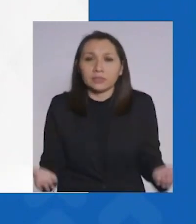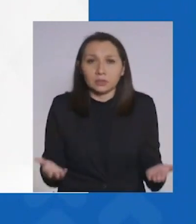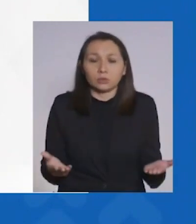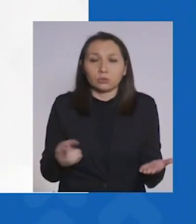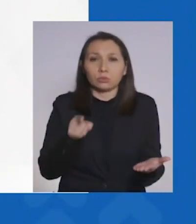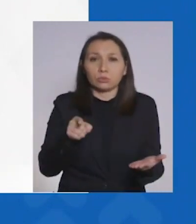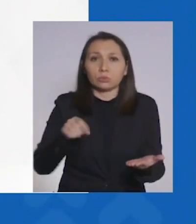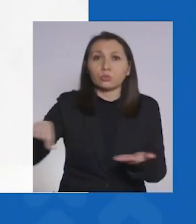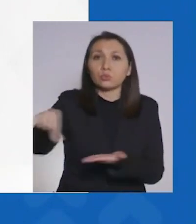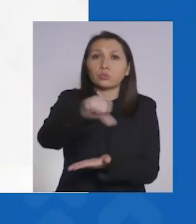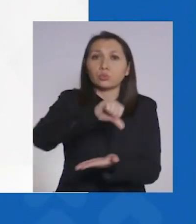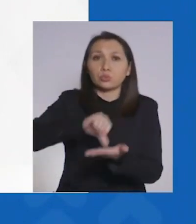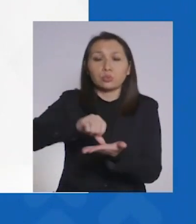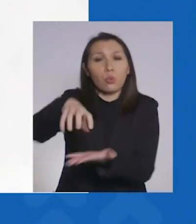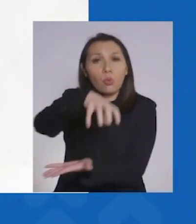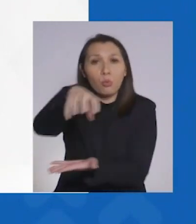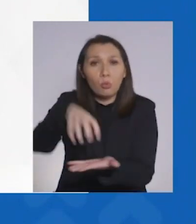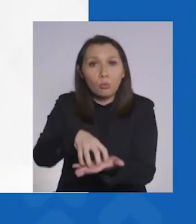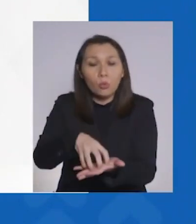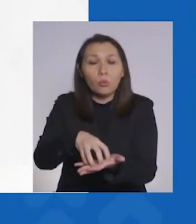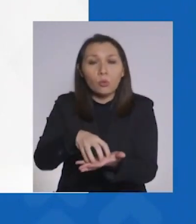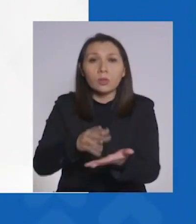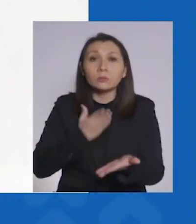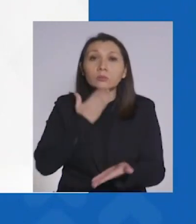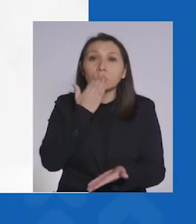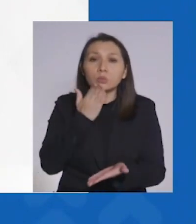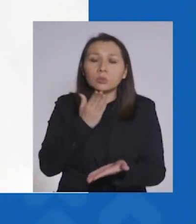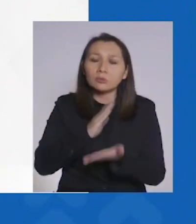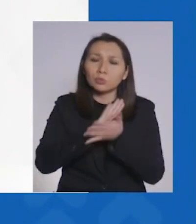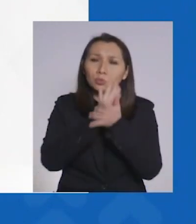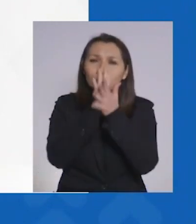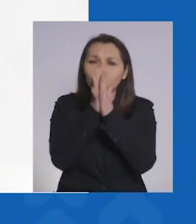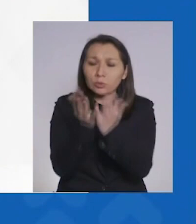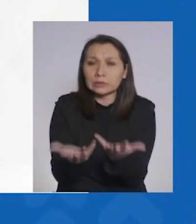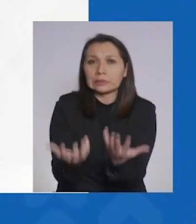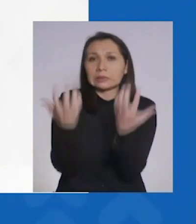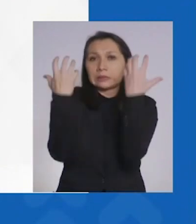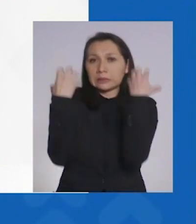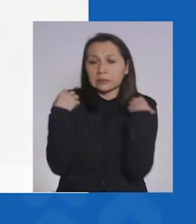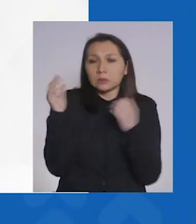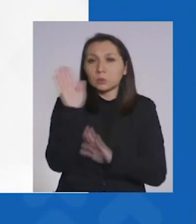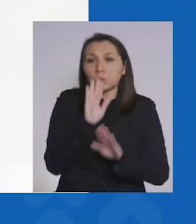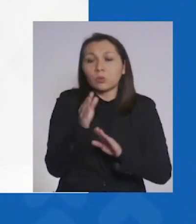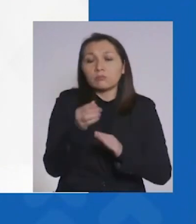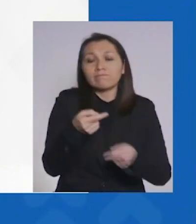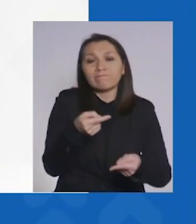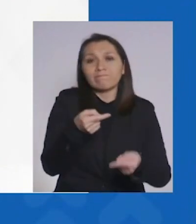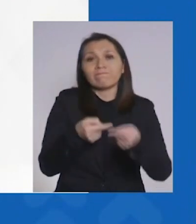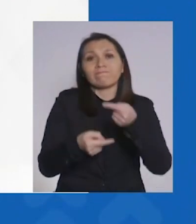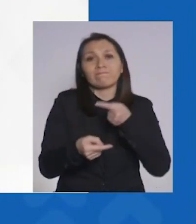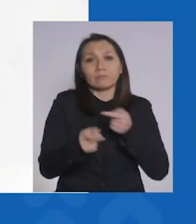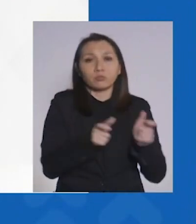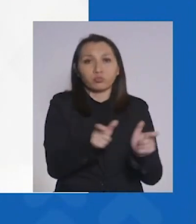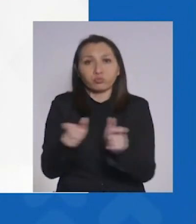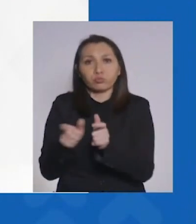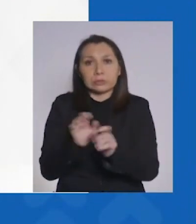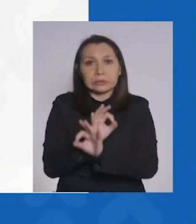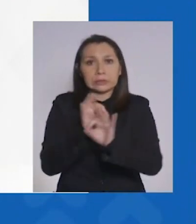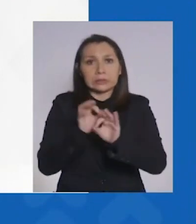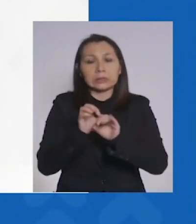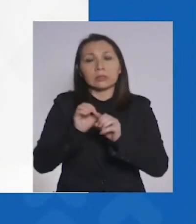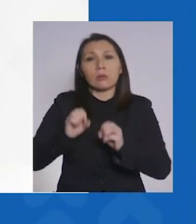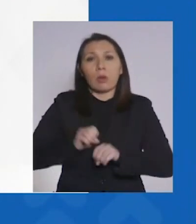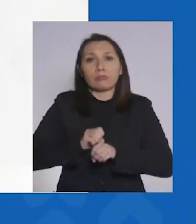ciudad a la comuna a tomar todas las medidas necesarias para volver a contener está